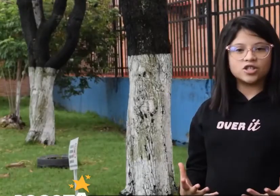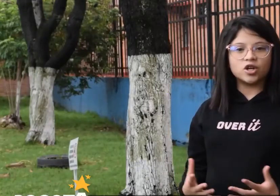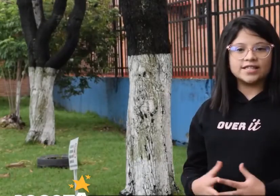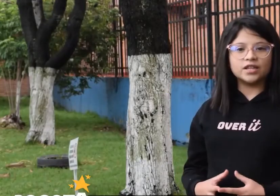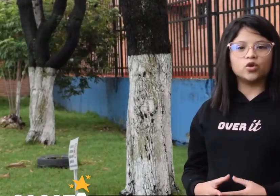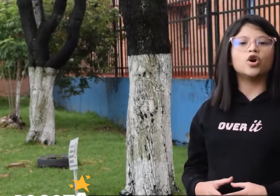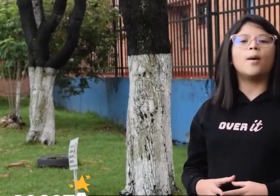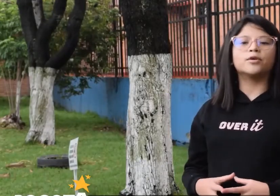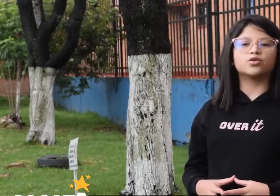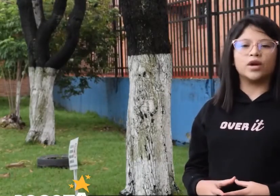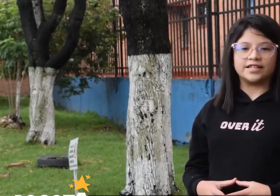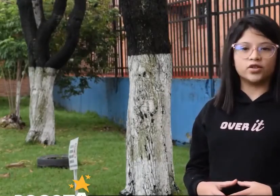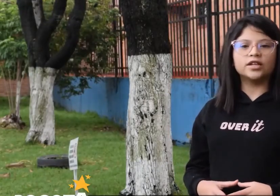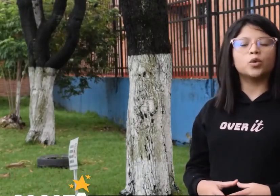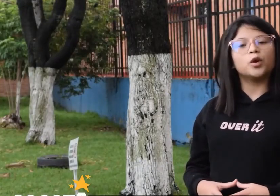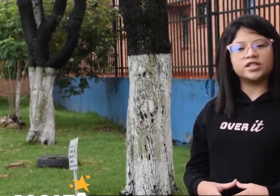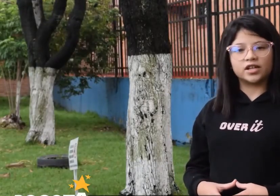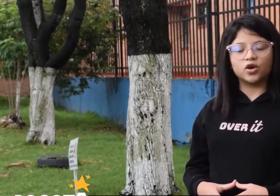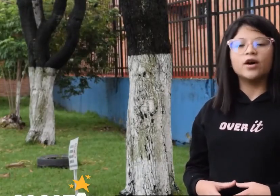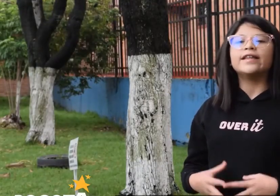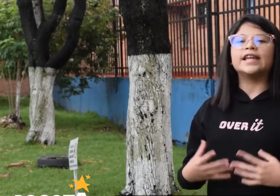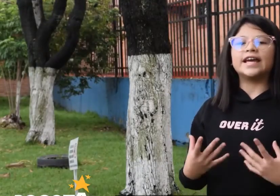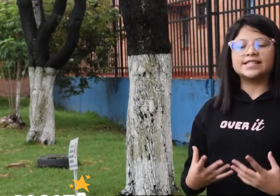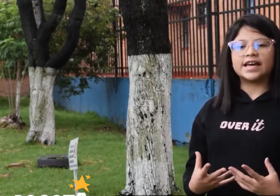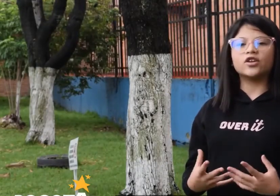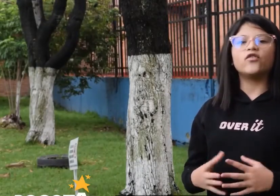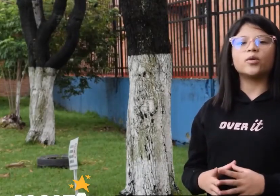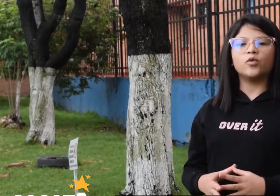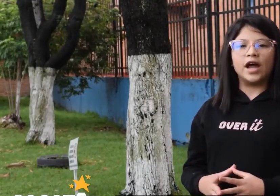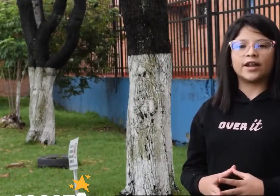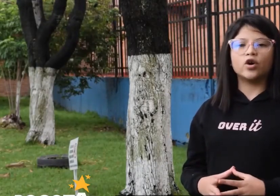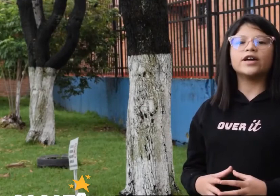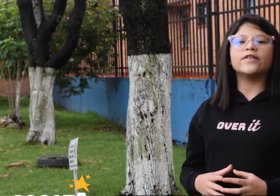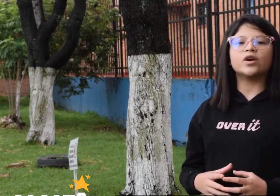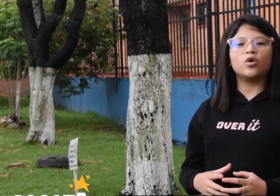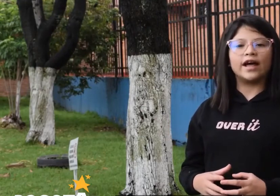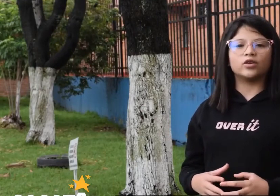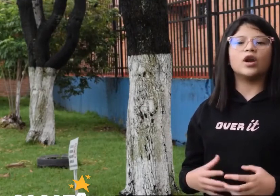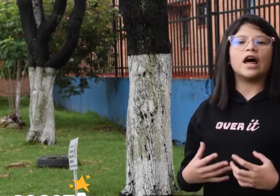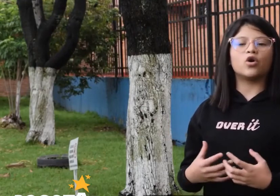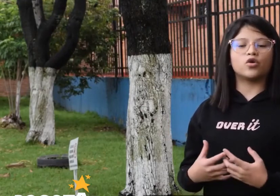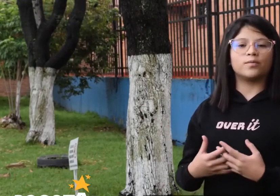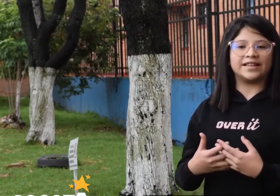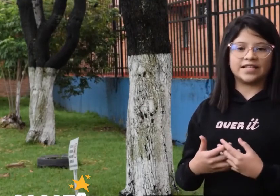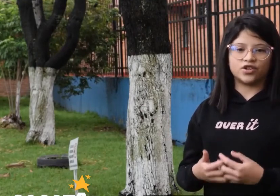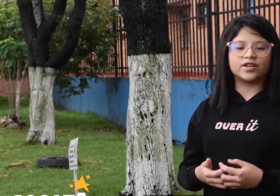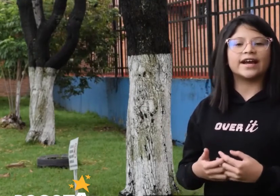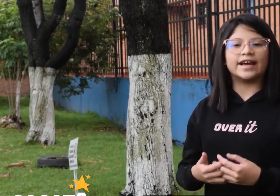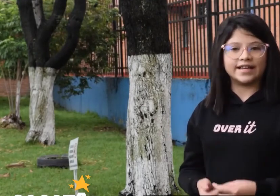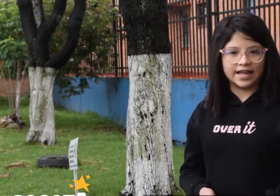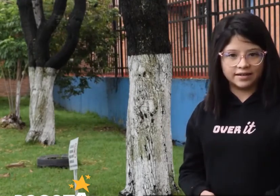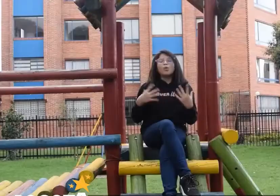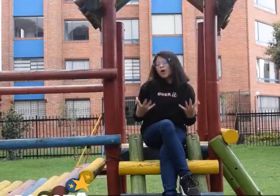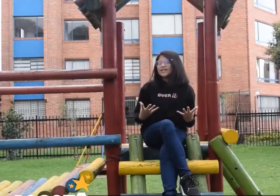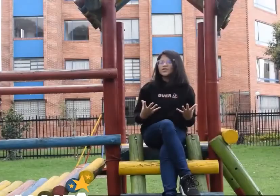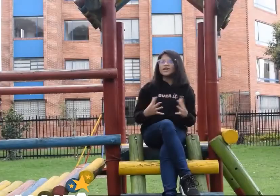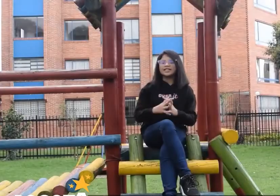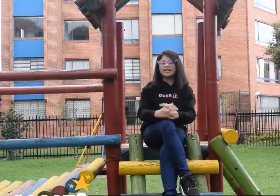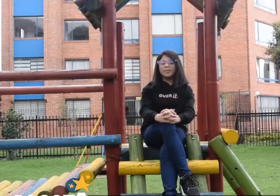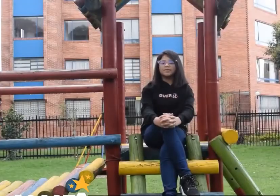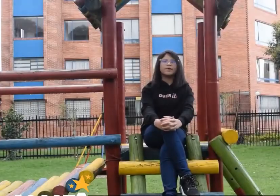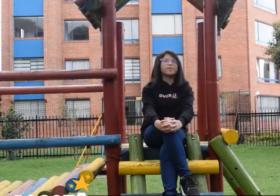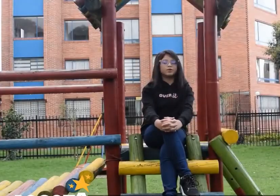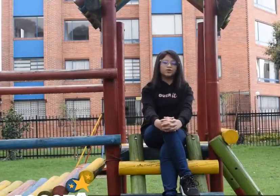Formaliza la solicitud o postulación de tu proyecto diligenciando el formulario y vinculando la documentación requerida. ¿Cuáles